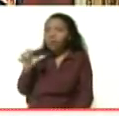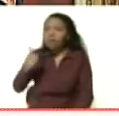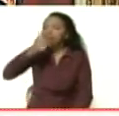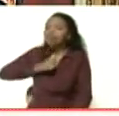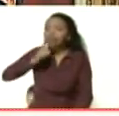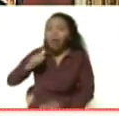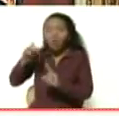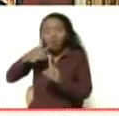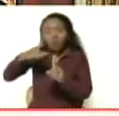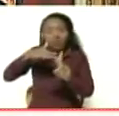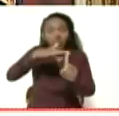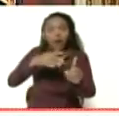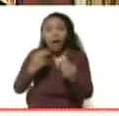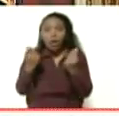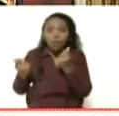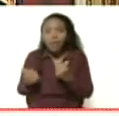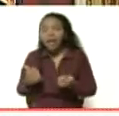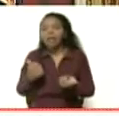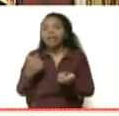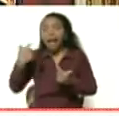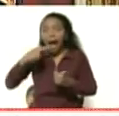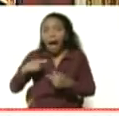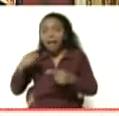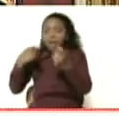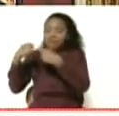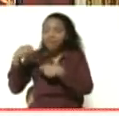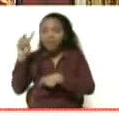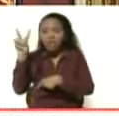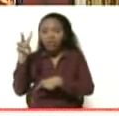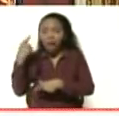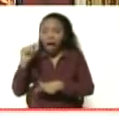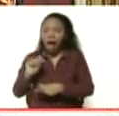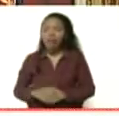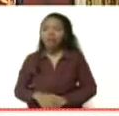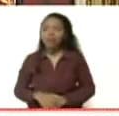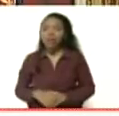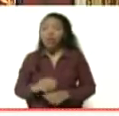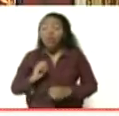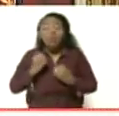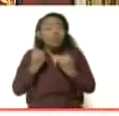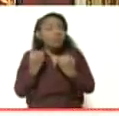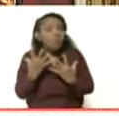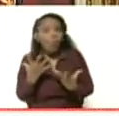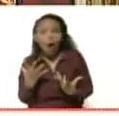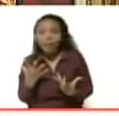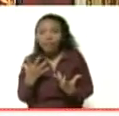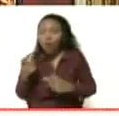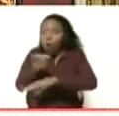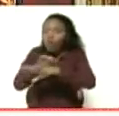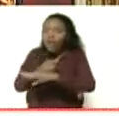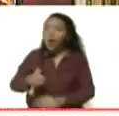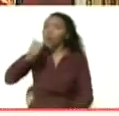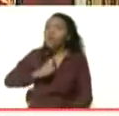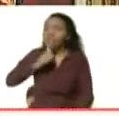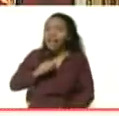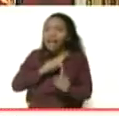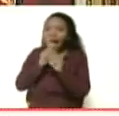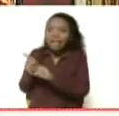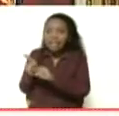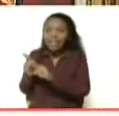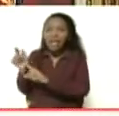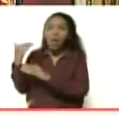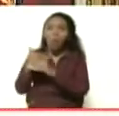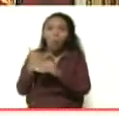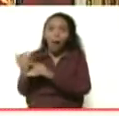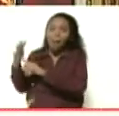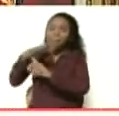persecución económica, comercial y financiera que tiene Venezuela. Hay que ver cuántos gobiernos aguantarían la asfixia económica